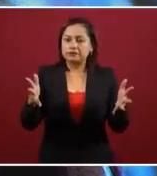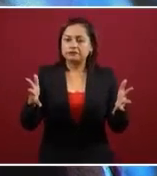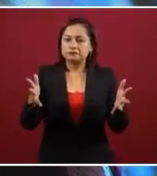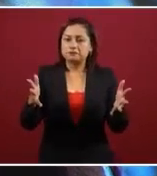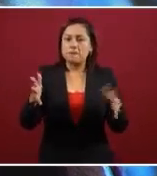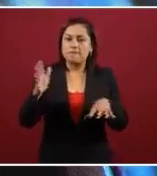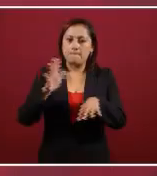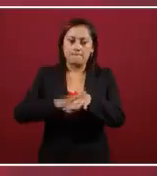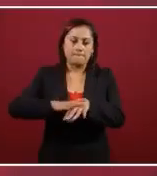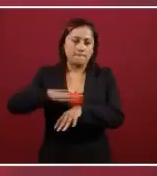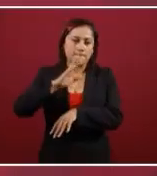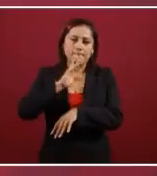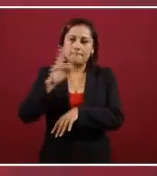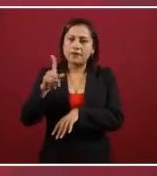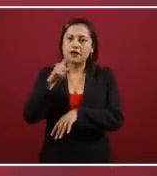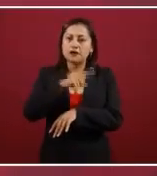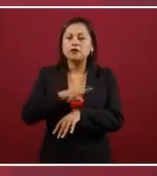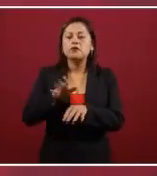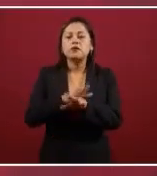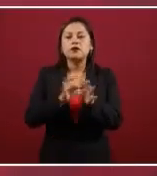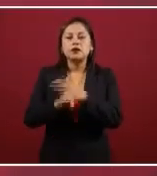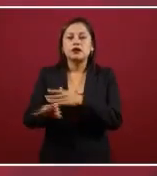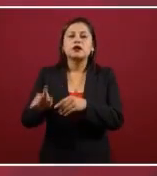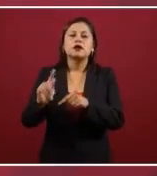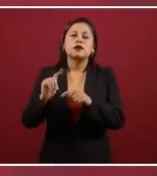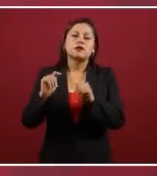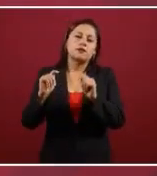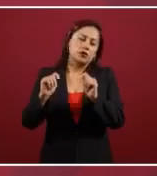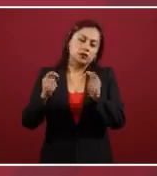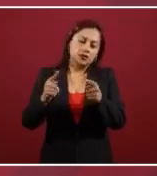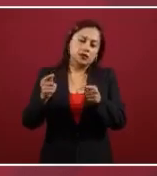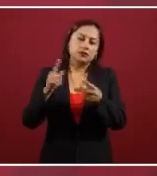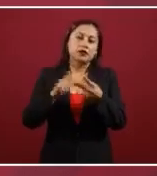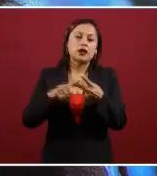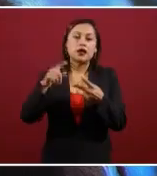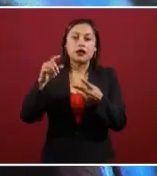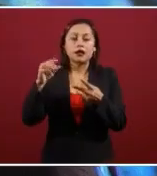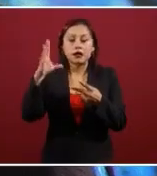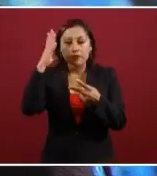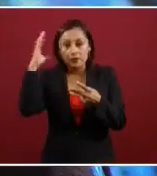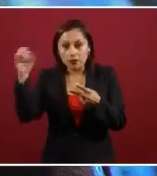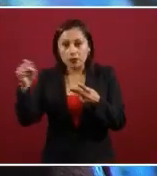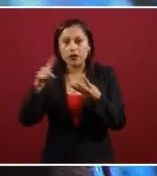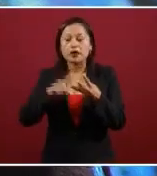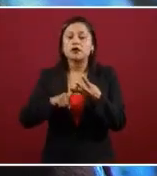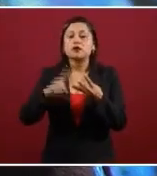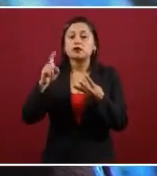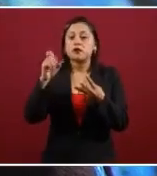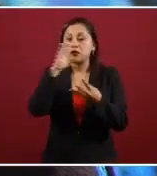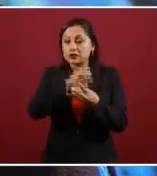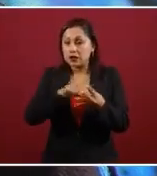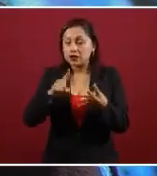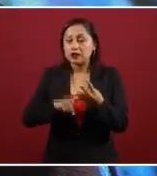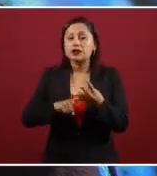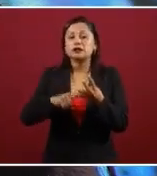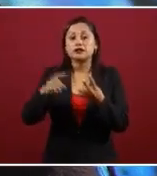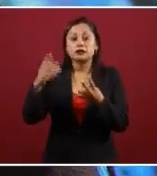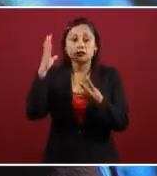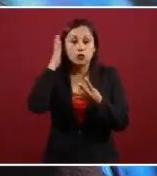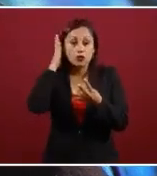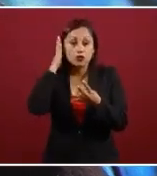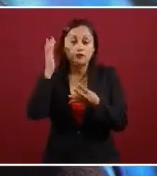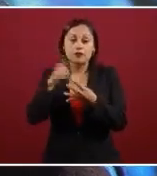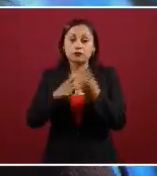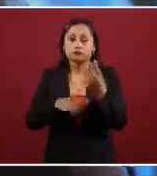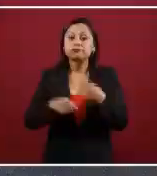federativas. Hablando de Tlaxcala, Morelos, Aguascalientes y Colima. Y pues eso es un regalo que México le está haciendo